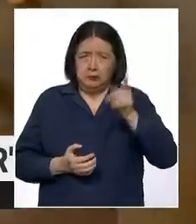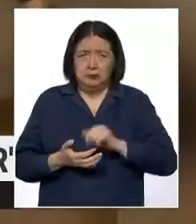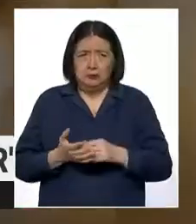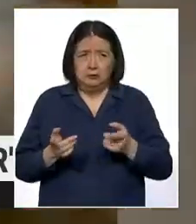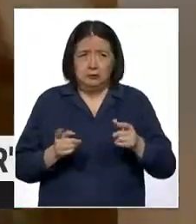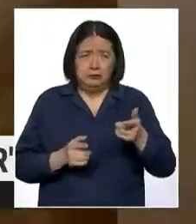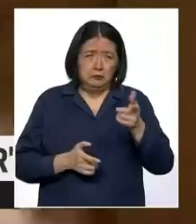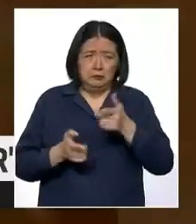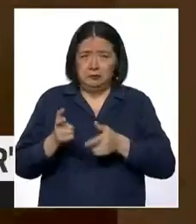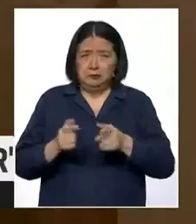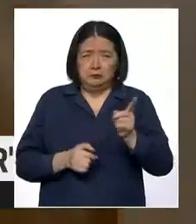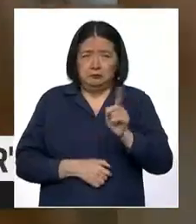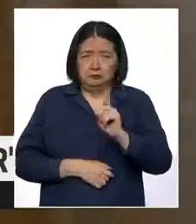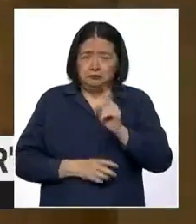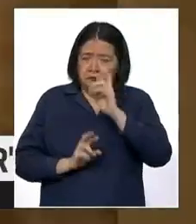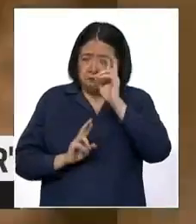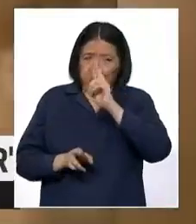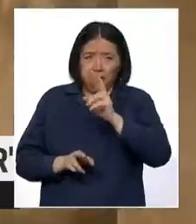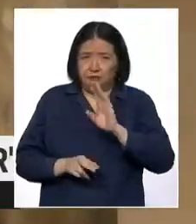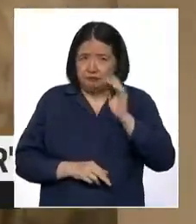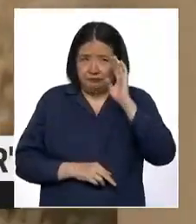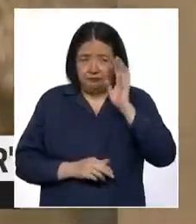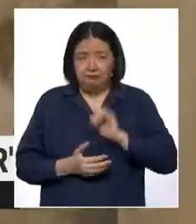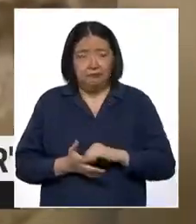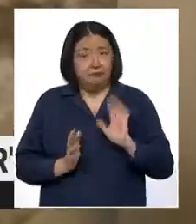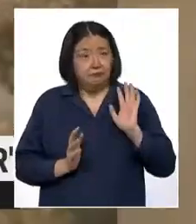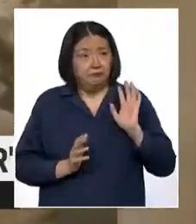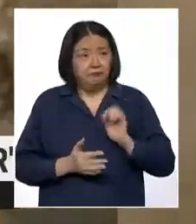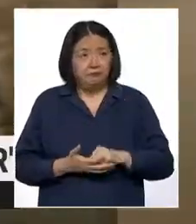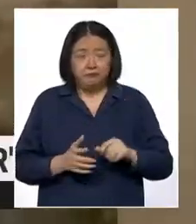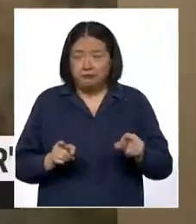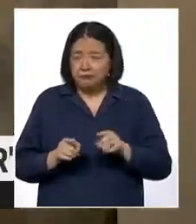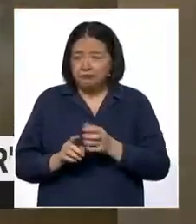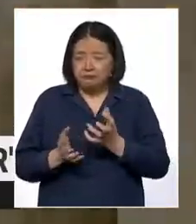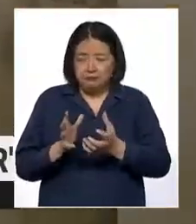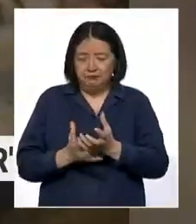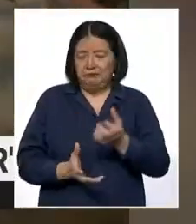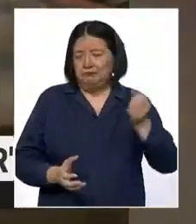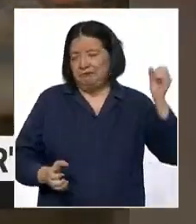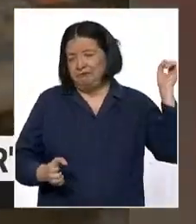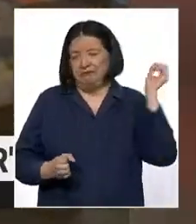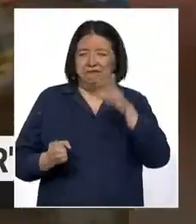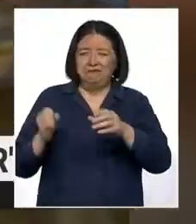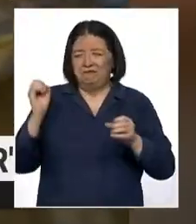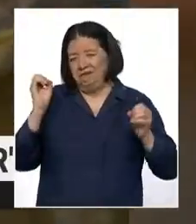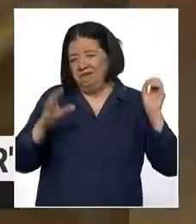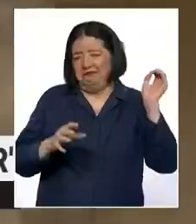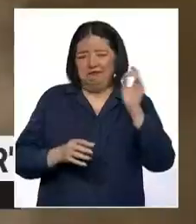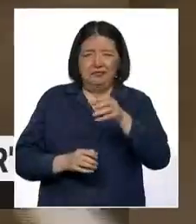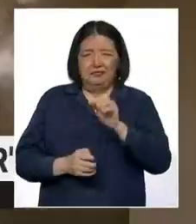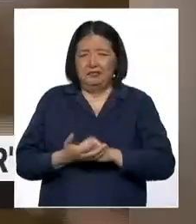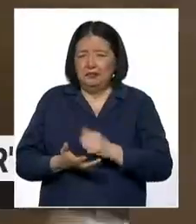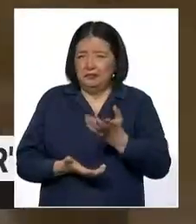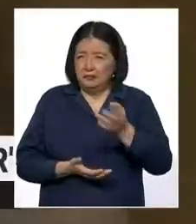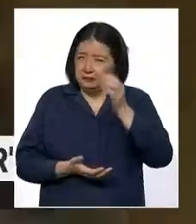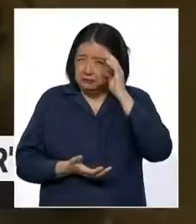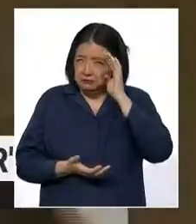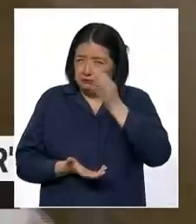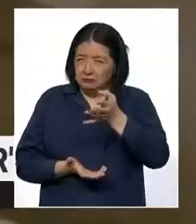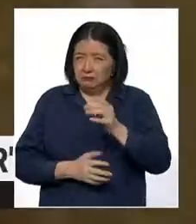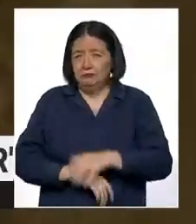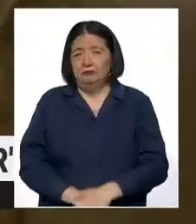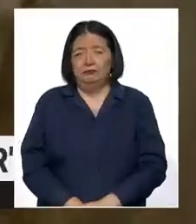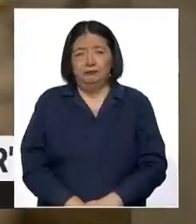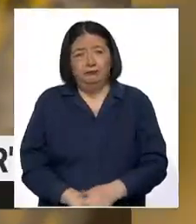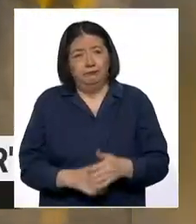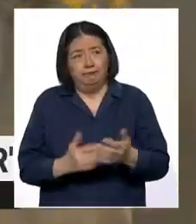tan alcoholizados, ni siquiera respetaban a la autoridad y llegaron al punto de lanzar latas y botellas de cerveza en contra de la